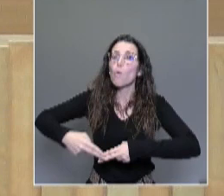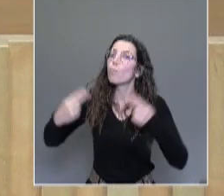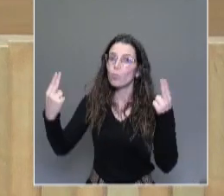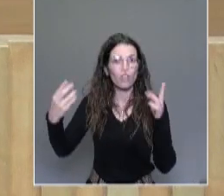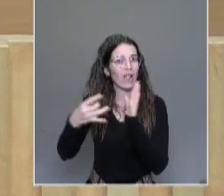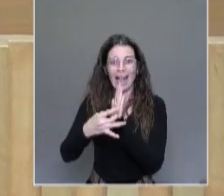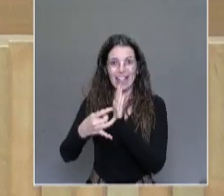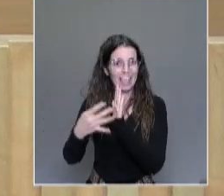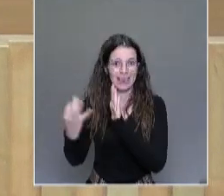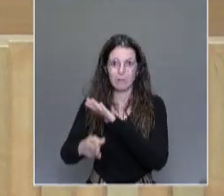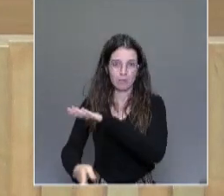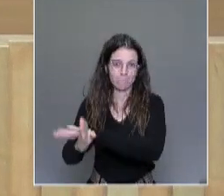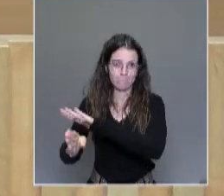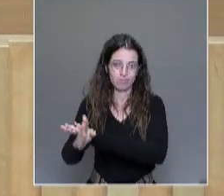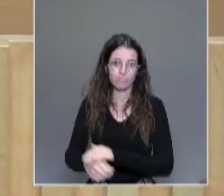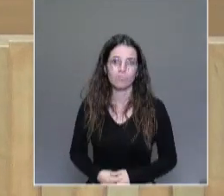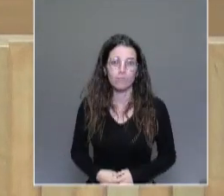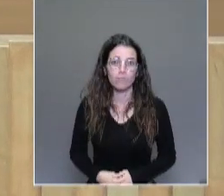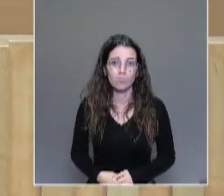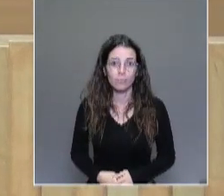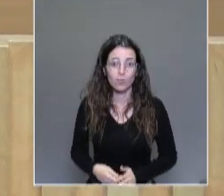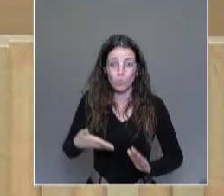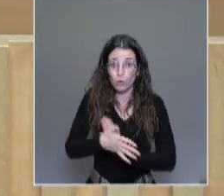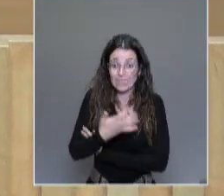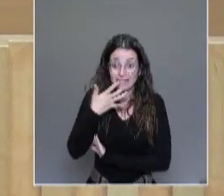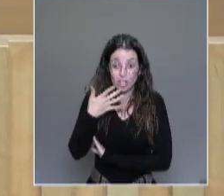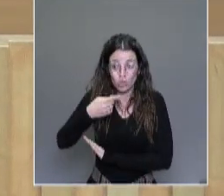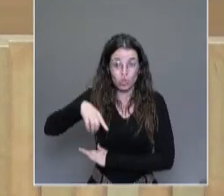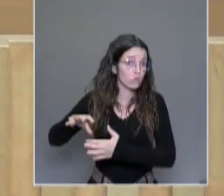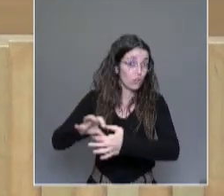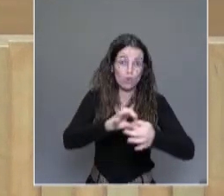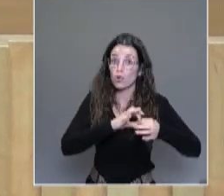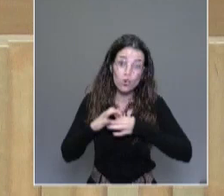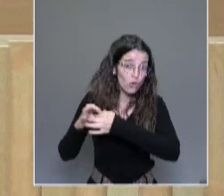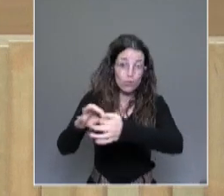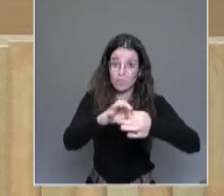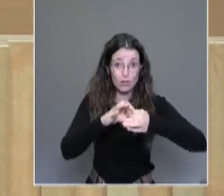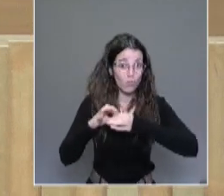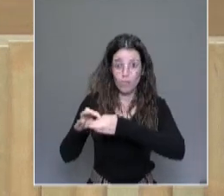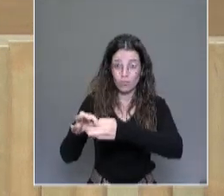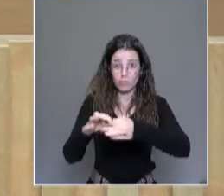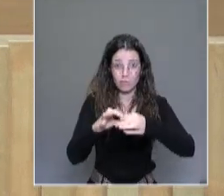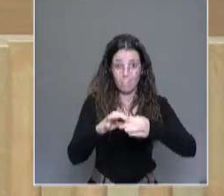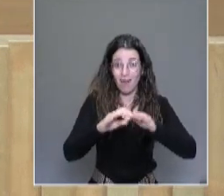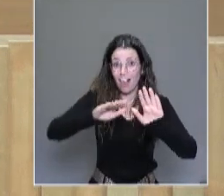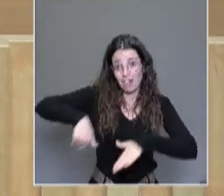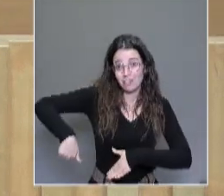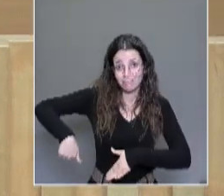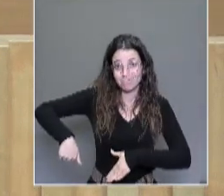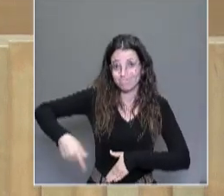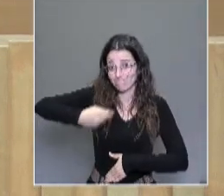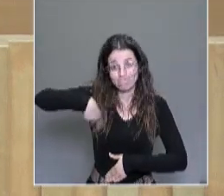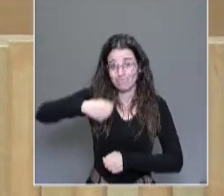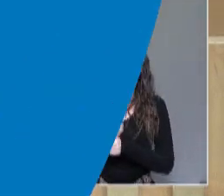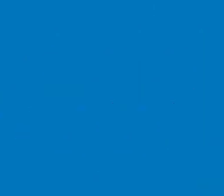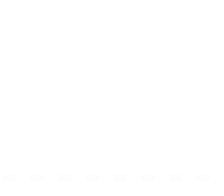porque si no somos capaces de entroncar y de vincularnos con nuestros ciudadanos y nuestras ciudadanas no estamos haciendo evidentemente